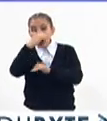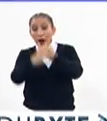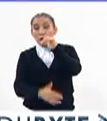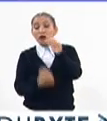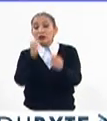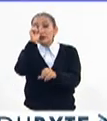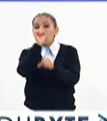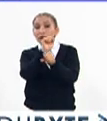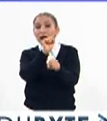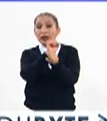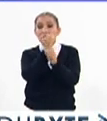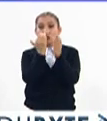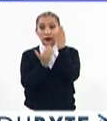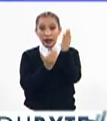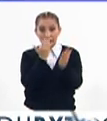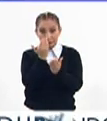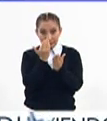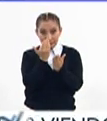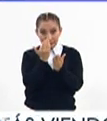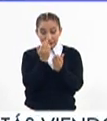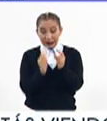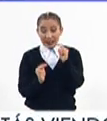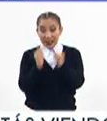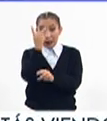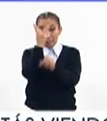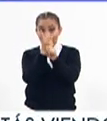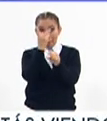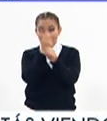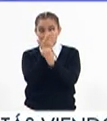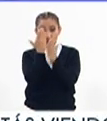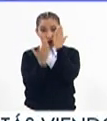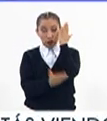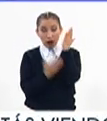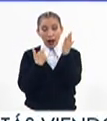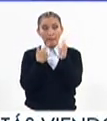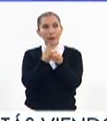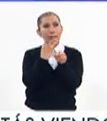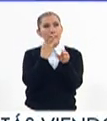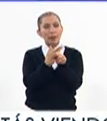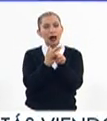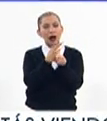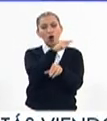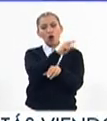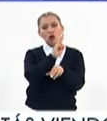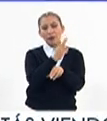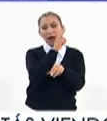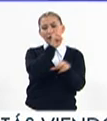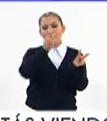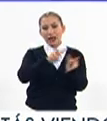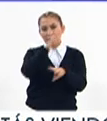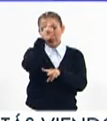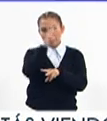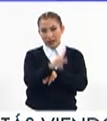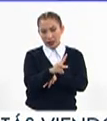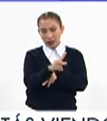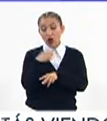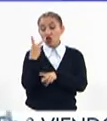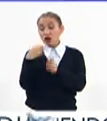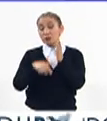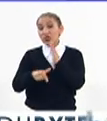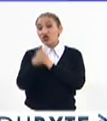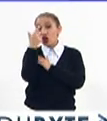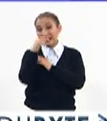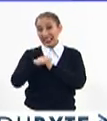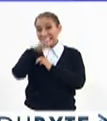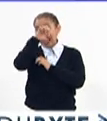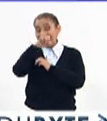la secundaria. El nivel bachillerato lo cursó en la preparatoria de la Universidad del Valle de México y en 2012,